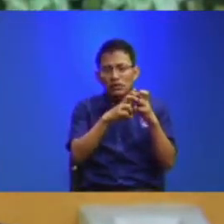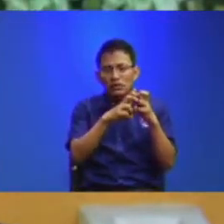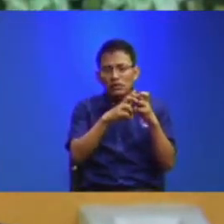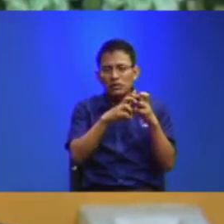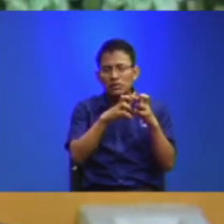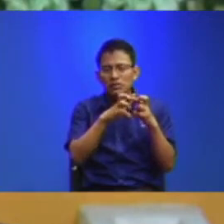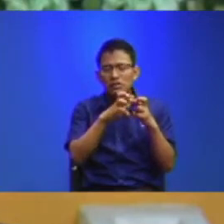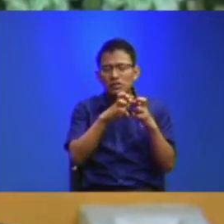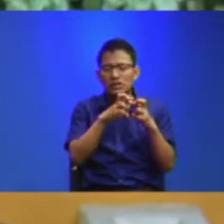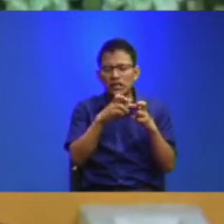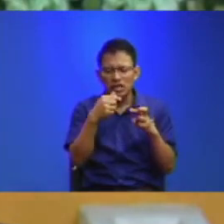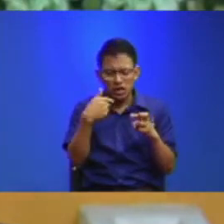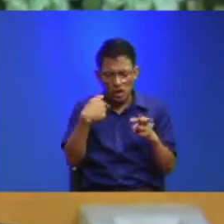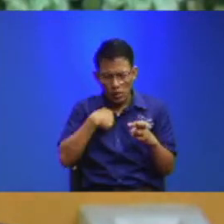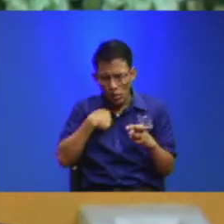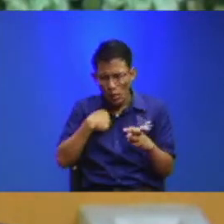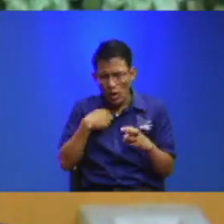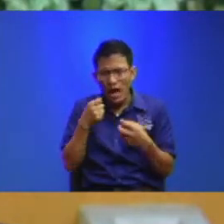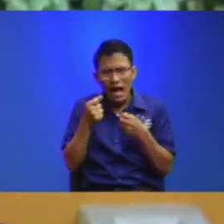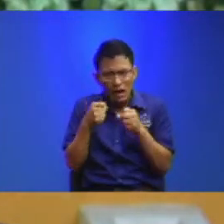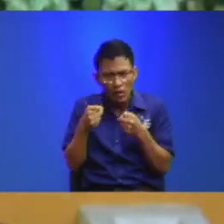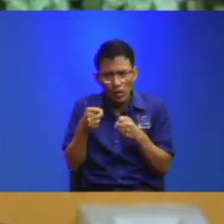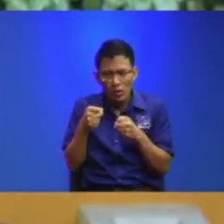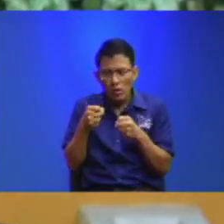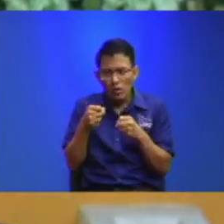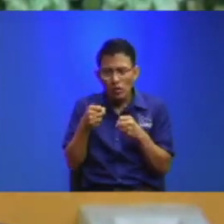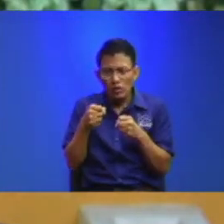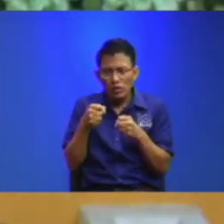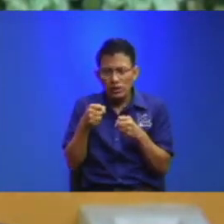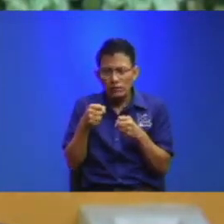los hombres, entonces dejé de ser un siervo de Dios.